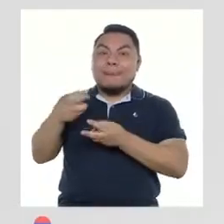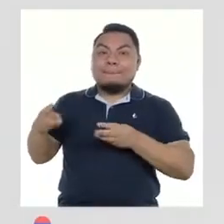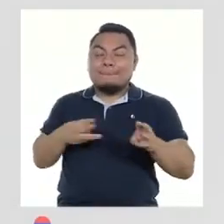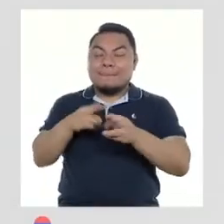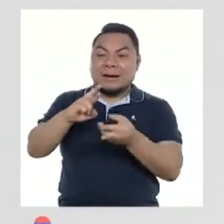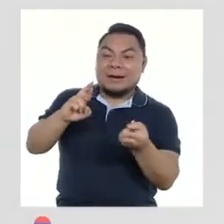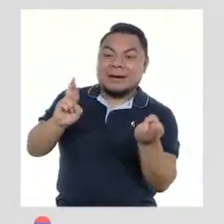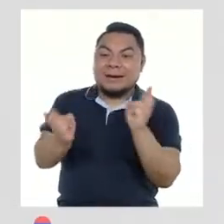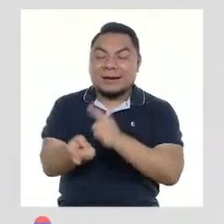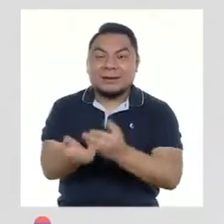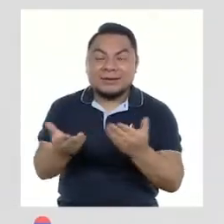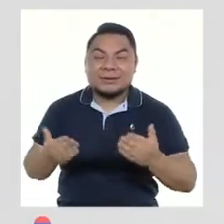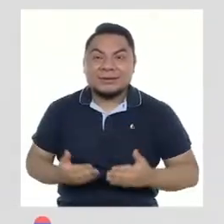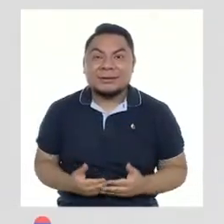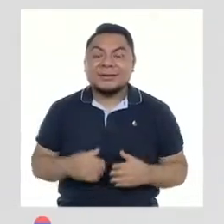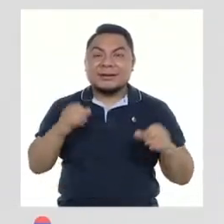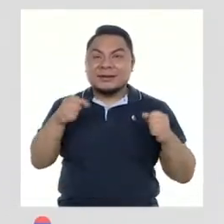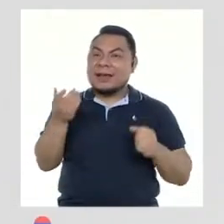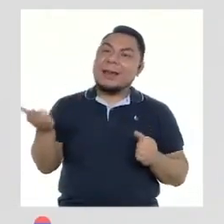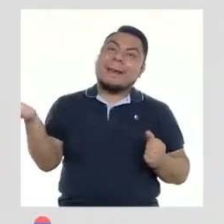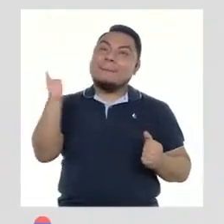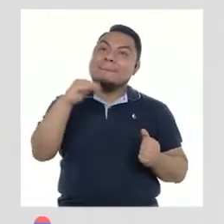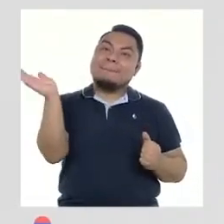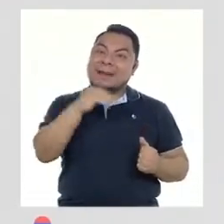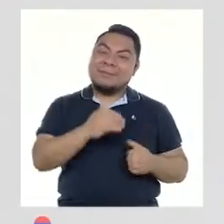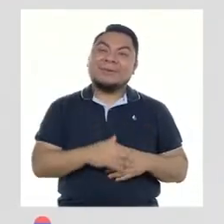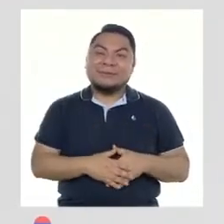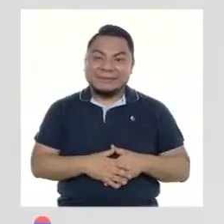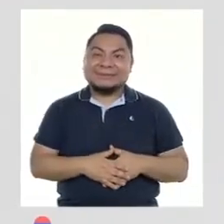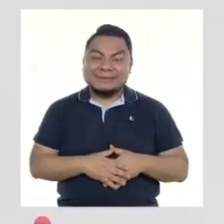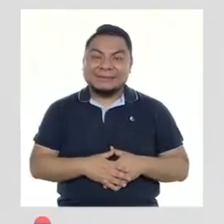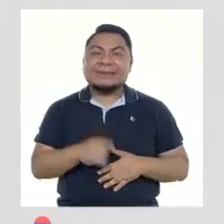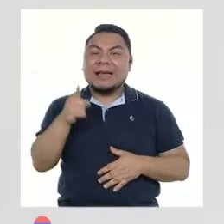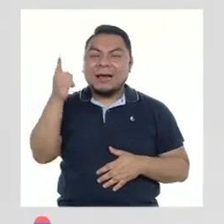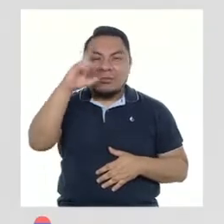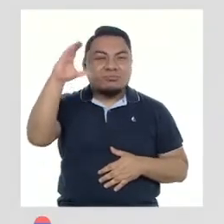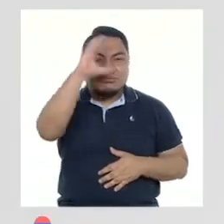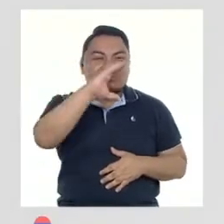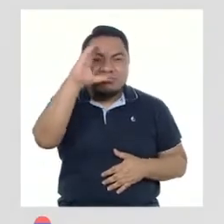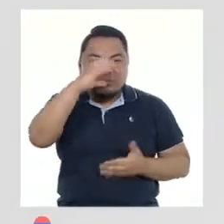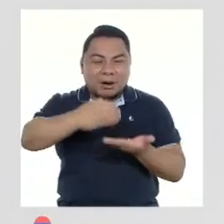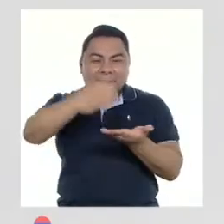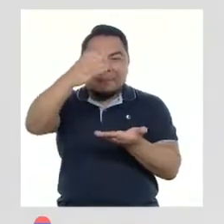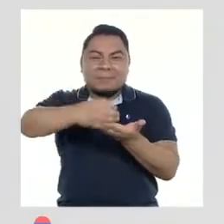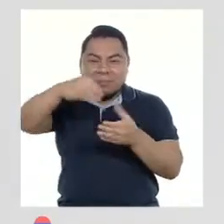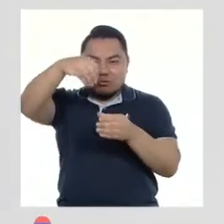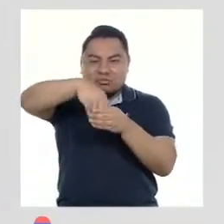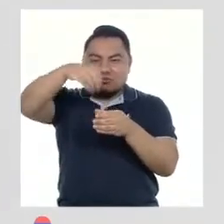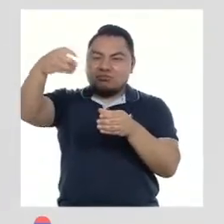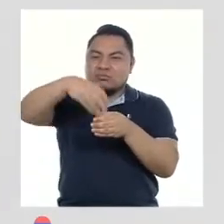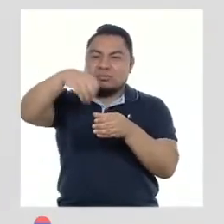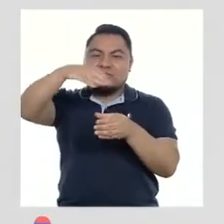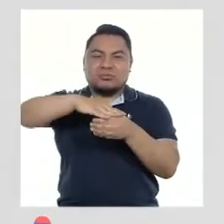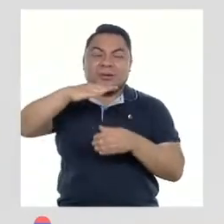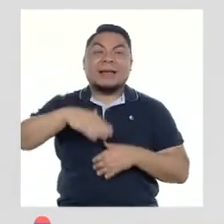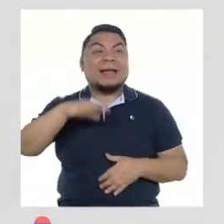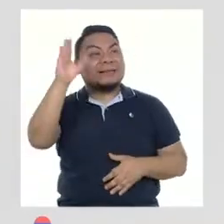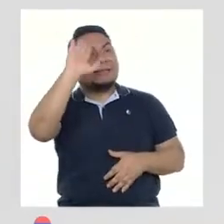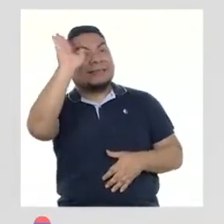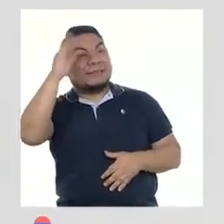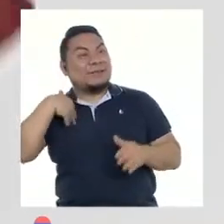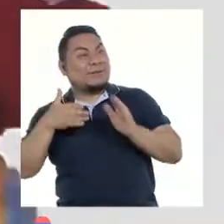reusar los residuos! ¡Vamos de una vez, Chancay! ¡Ajá! ¡A buscar las botellas! ¡Chao,